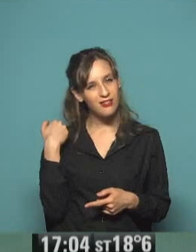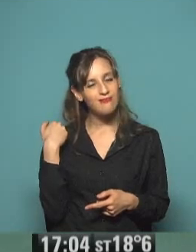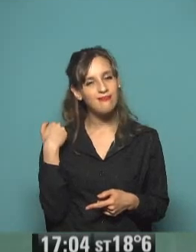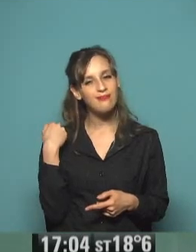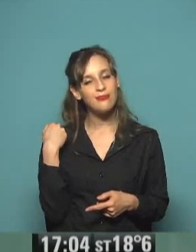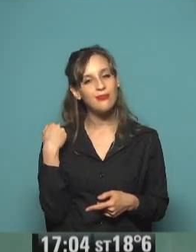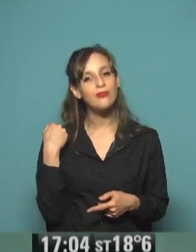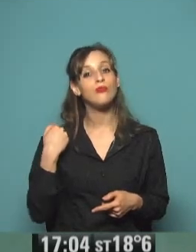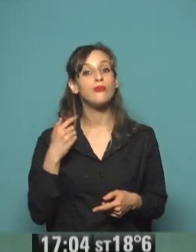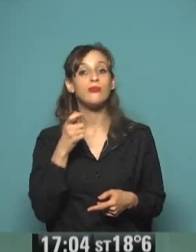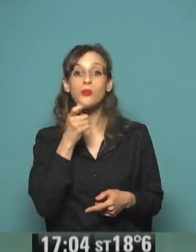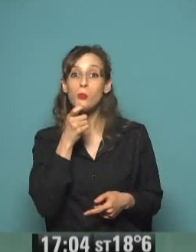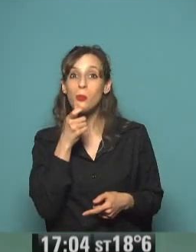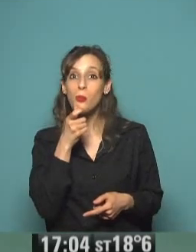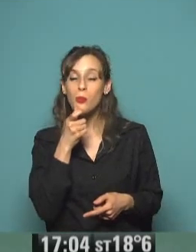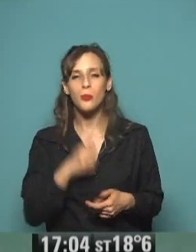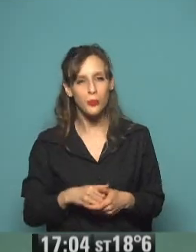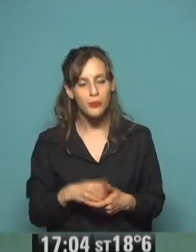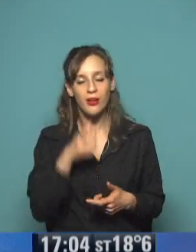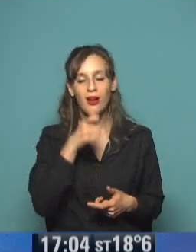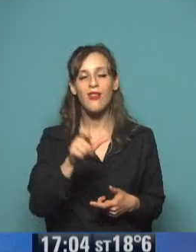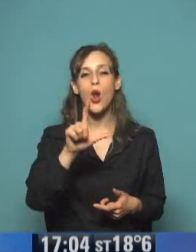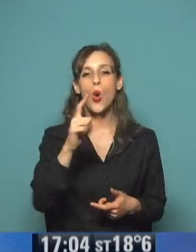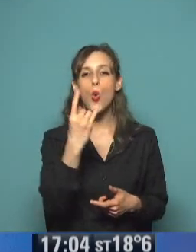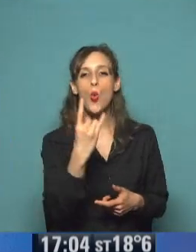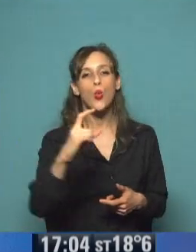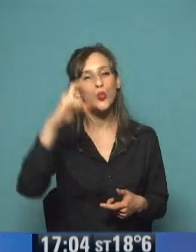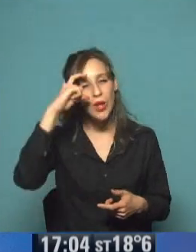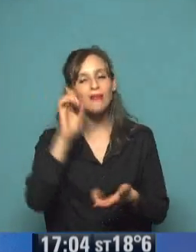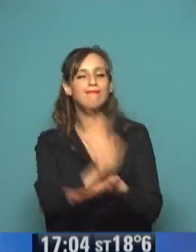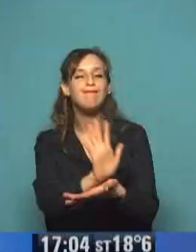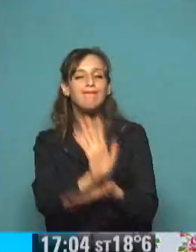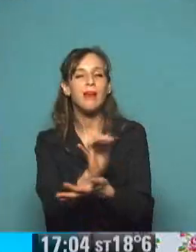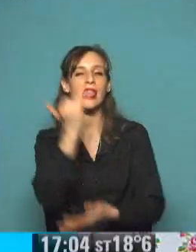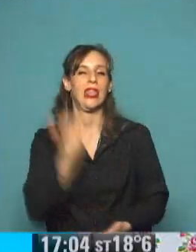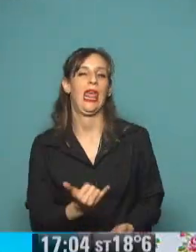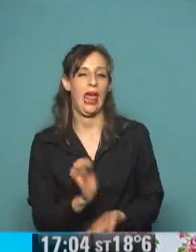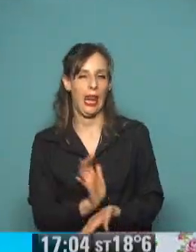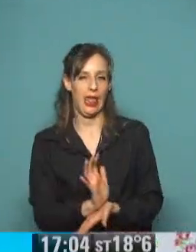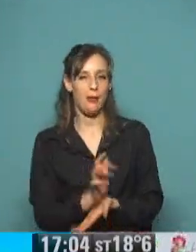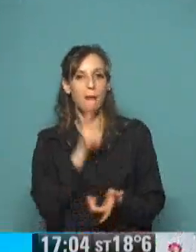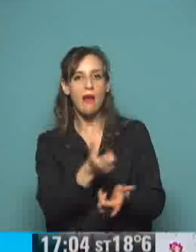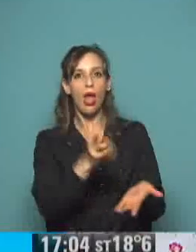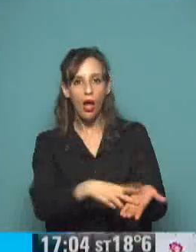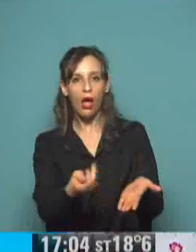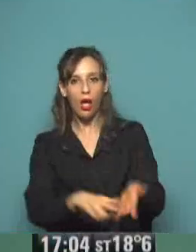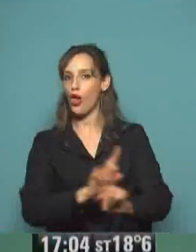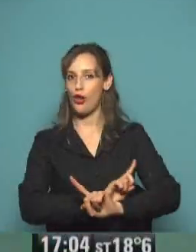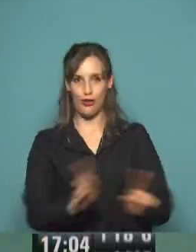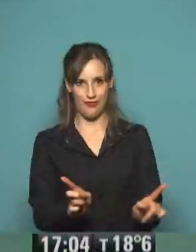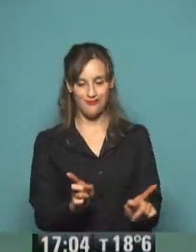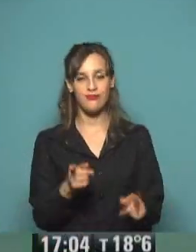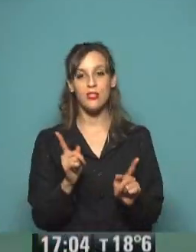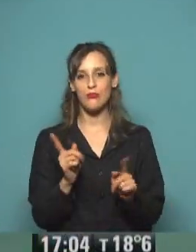escrito la palabra luce, para no decir tiene, ¿no? Para no repetir luce. Y hablamos de esta palabra, ¿no?